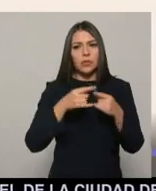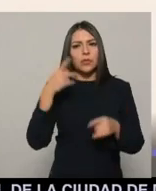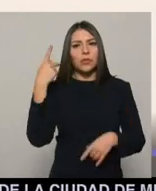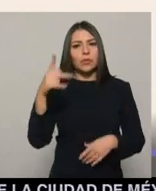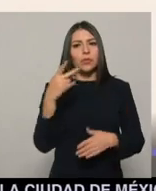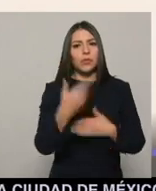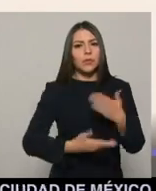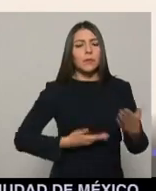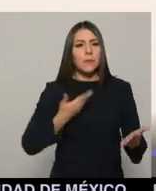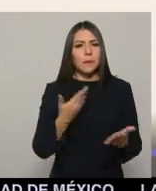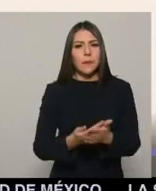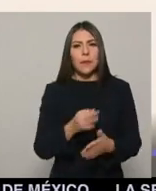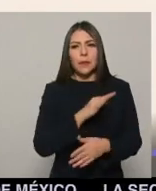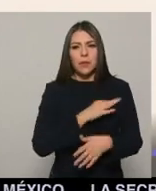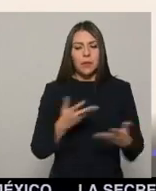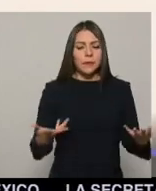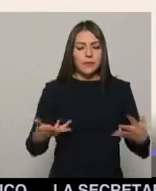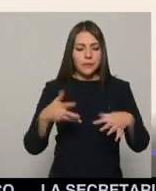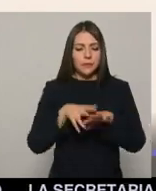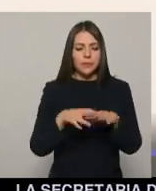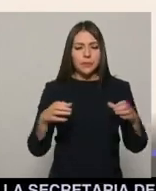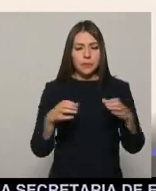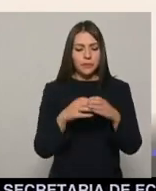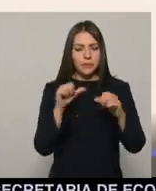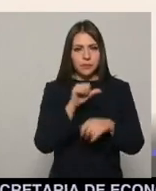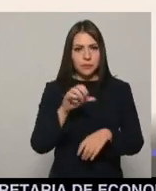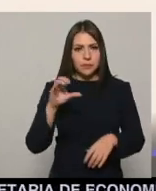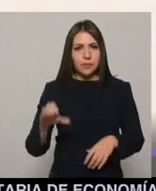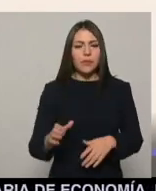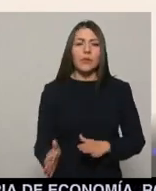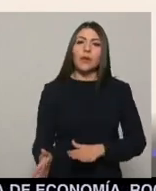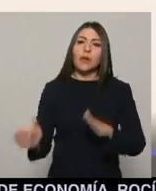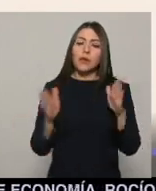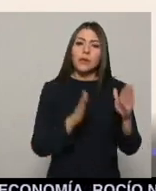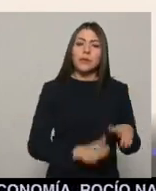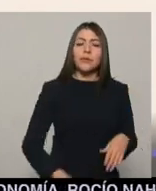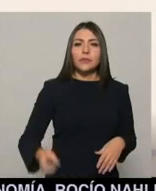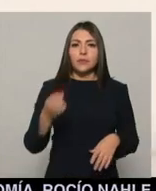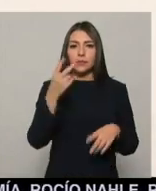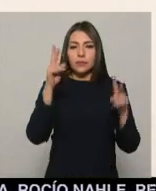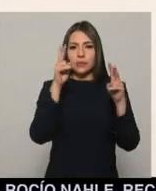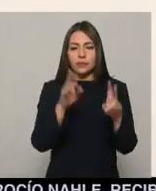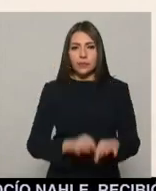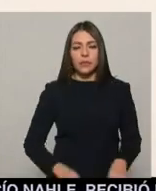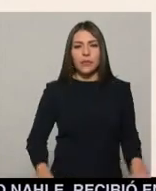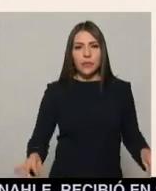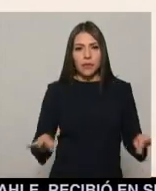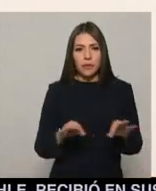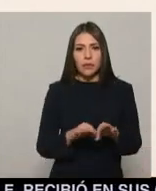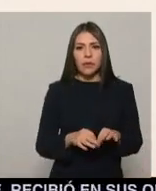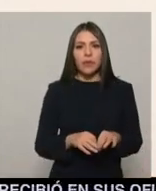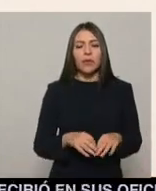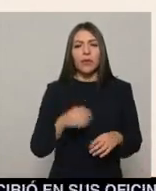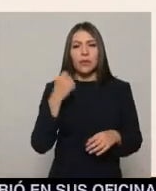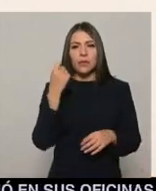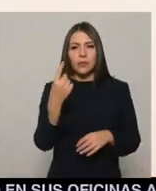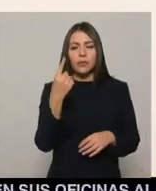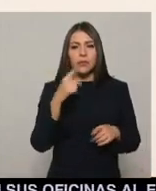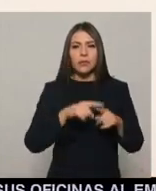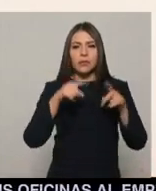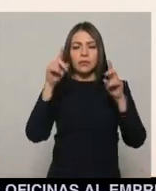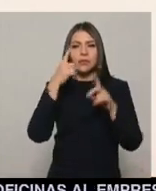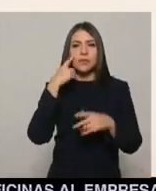para que nos conformemos como sociedad civil. Por otro lado, son dos temas principales. Está el registro técnico que puede servir para el estudio de las